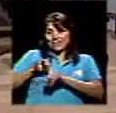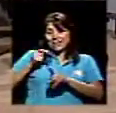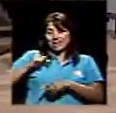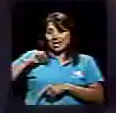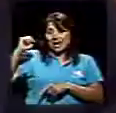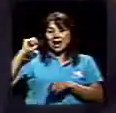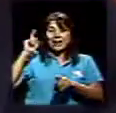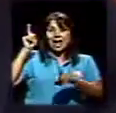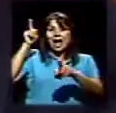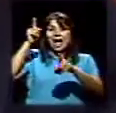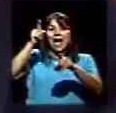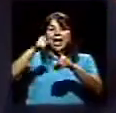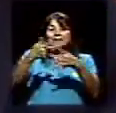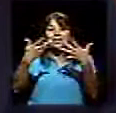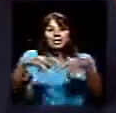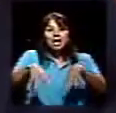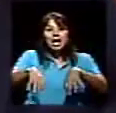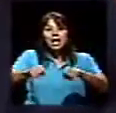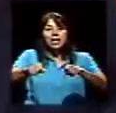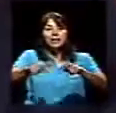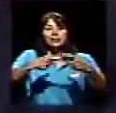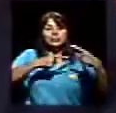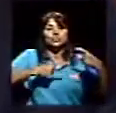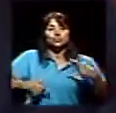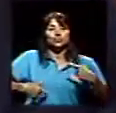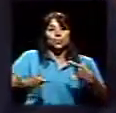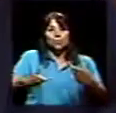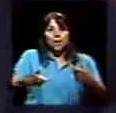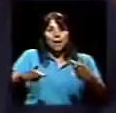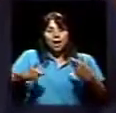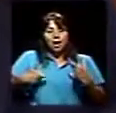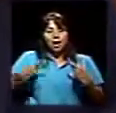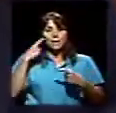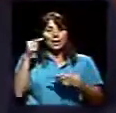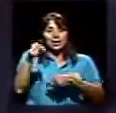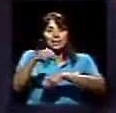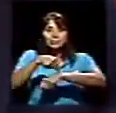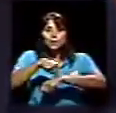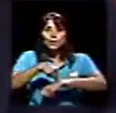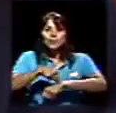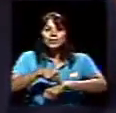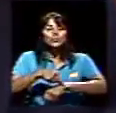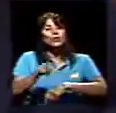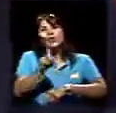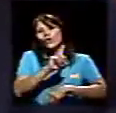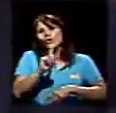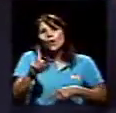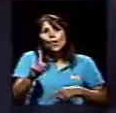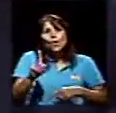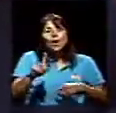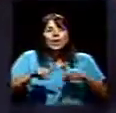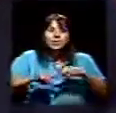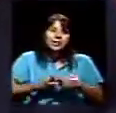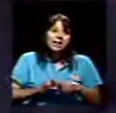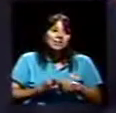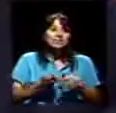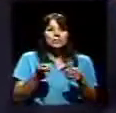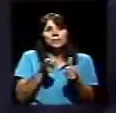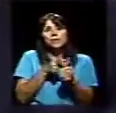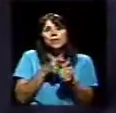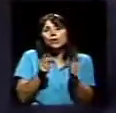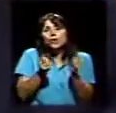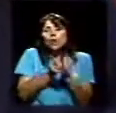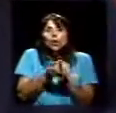el cargo no tenga el desgaste que implica el presentar a la corriente legislativa proyectos que no